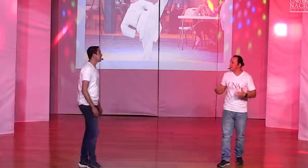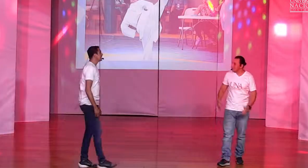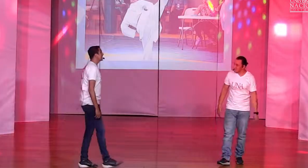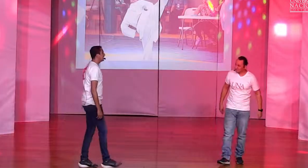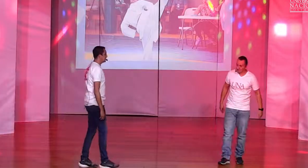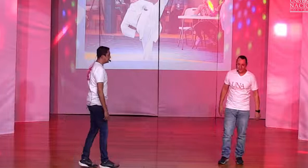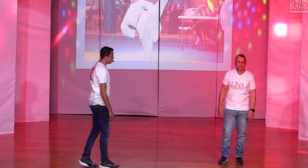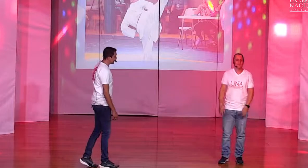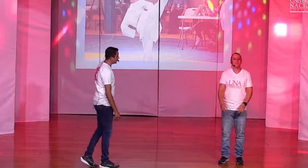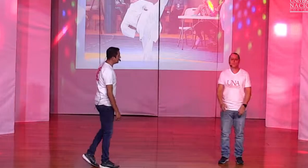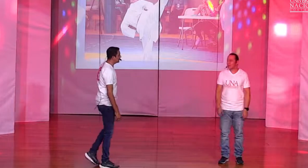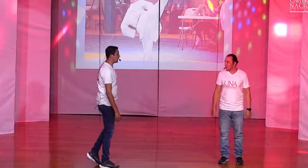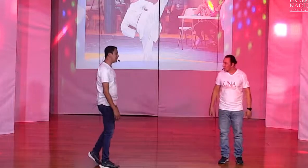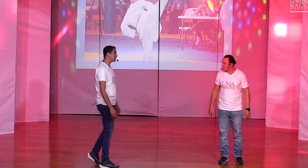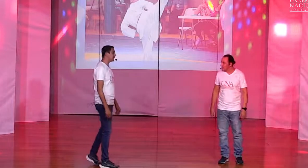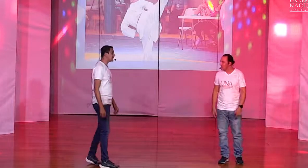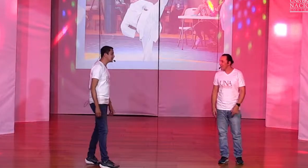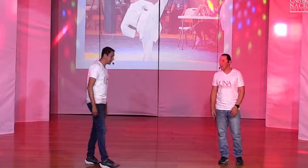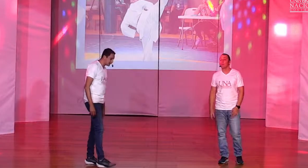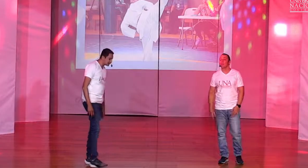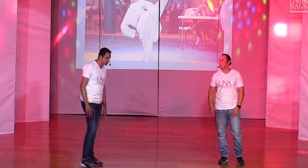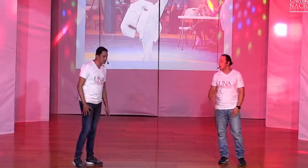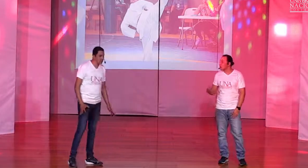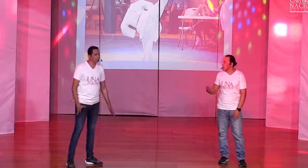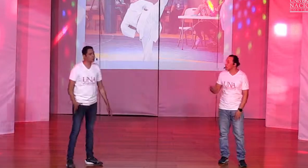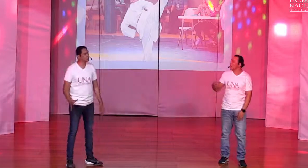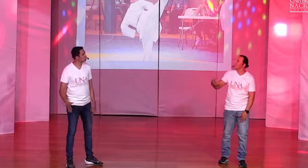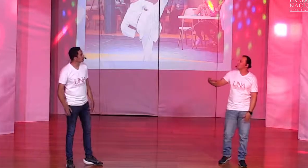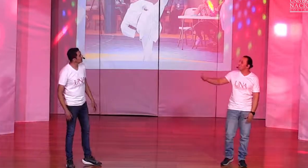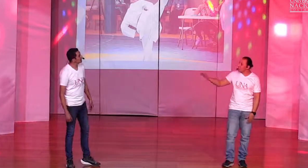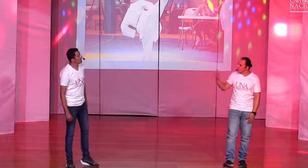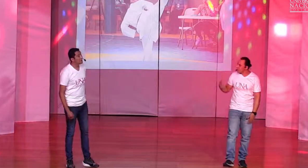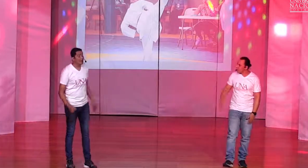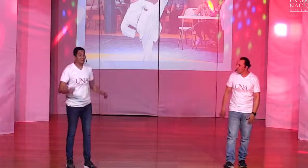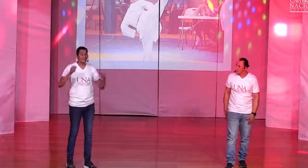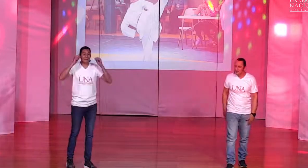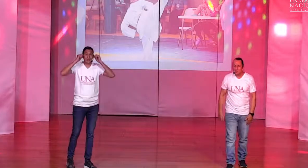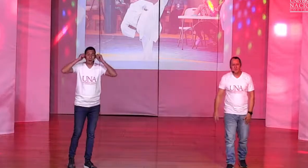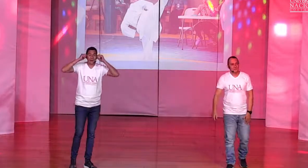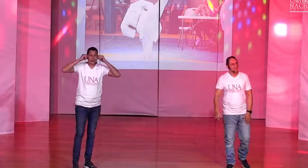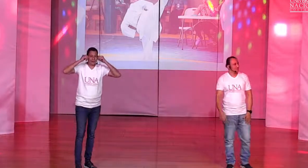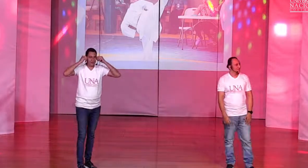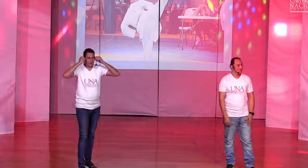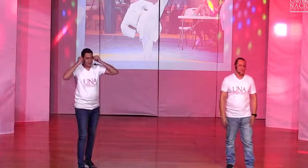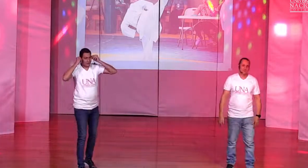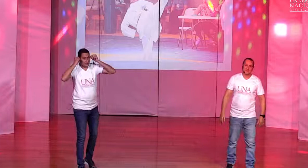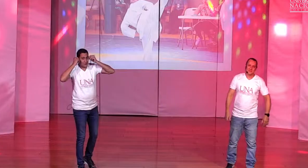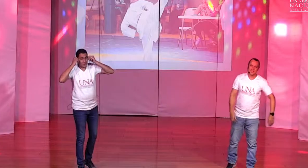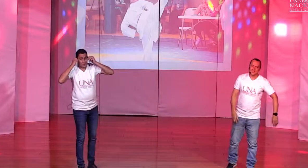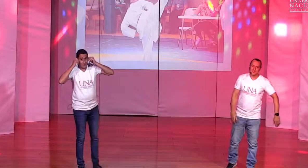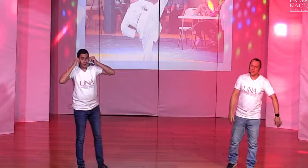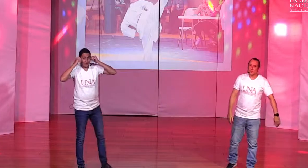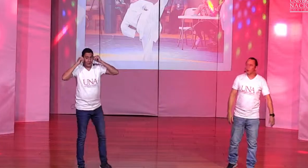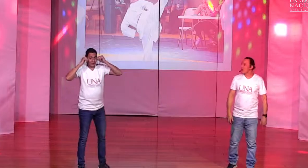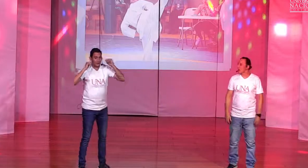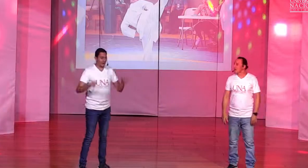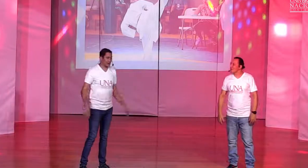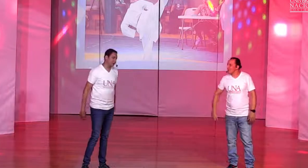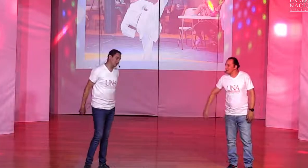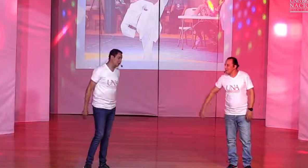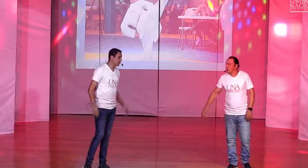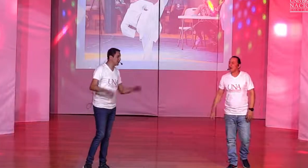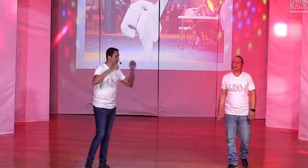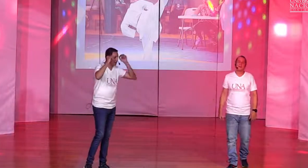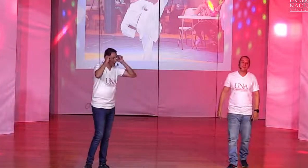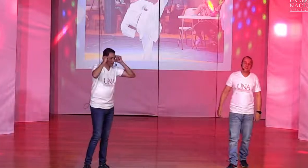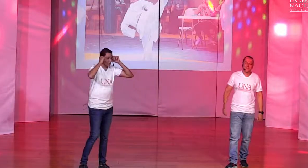tenemos y cuáles? 15, 30, 15, a 3, la mañana nos 2, dijeron que 25. 1. 25 becas en la Universidad Nacional, o sea. No creo que